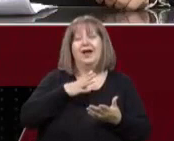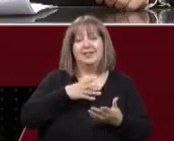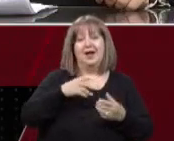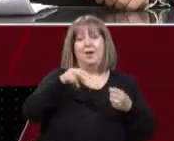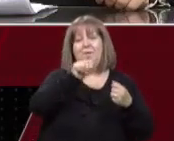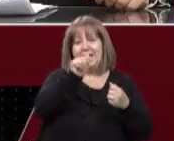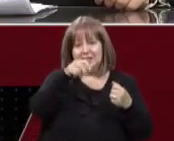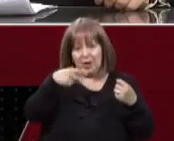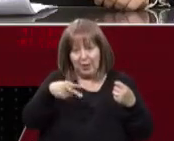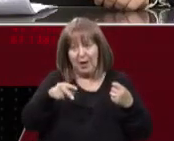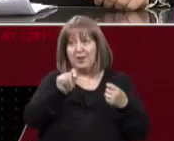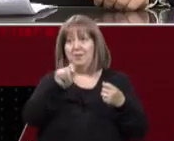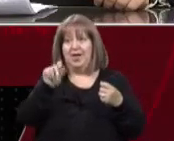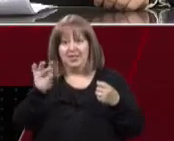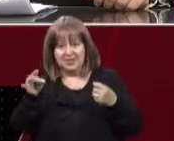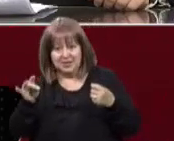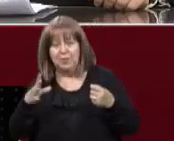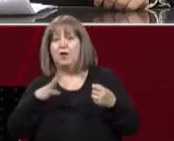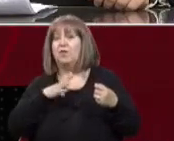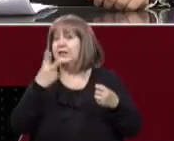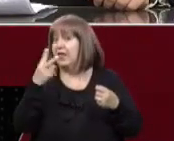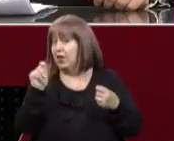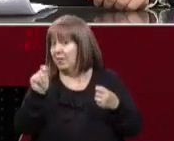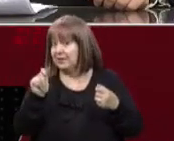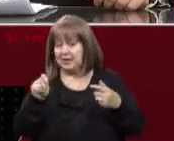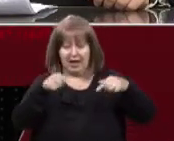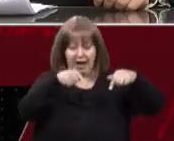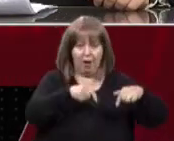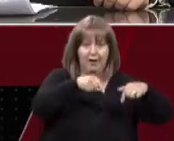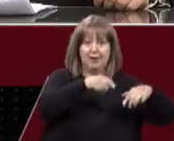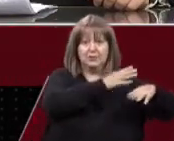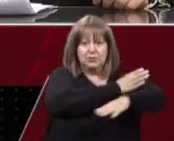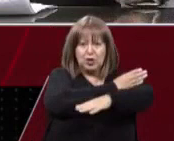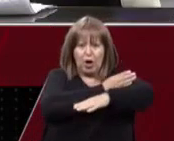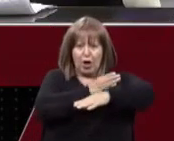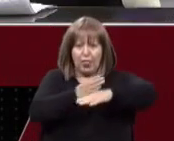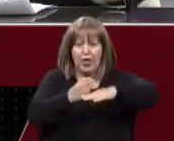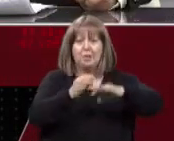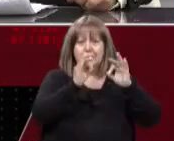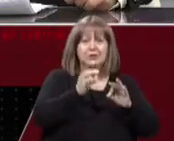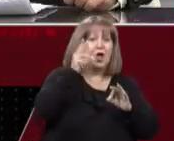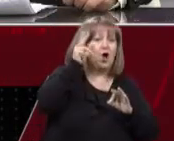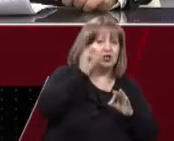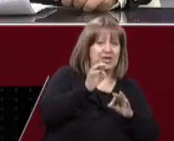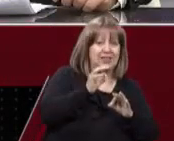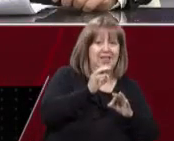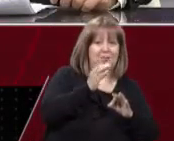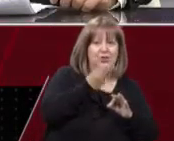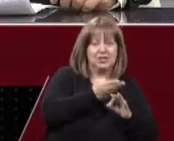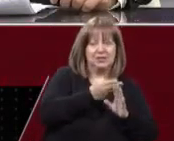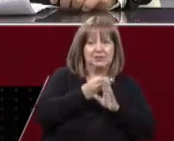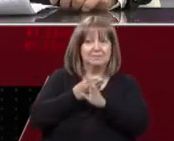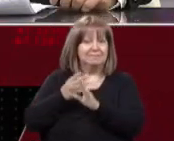Uh-huh. Estamos casi en el 80% de inflación, claro, durante el año. Y bueno, difícil es pensar, claro, que noviembre y diciembre hagan